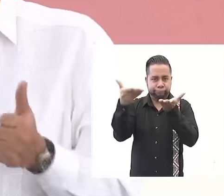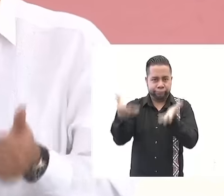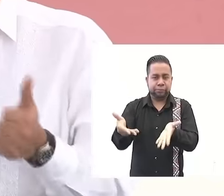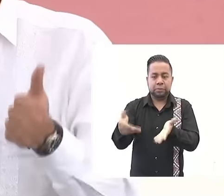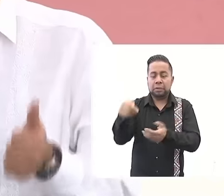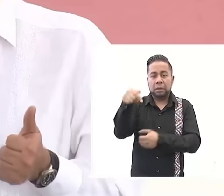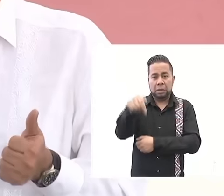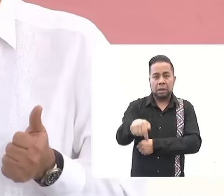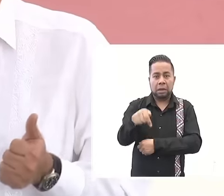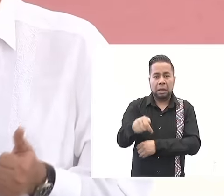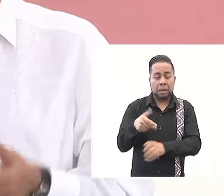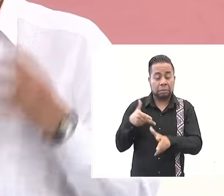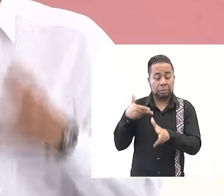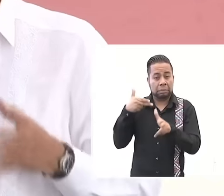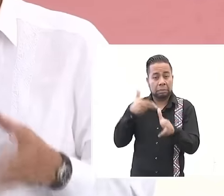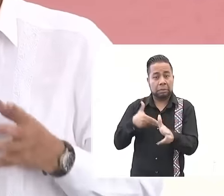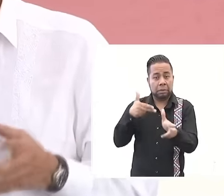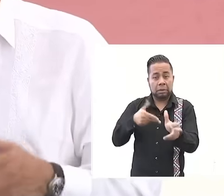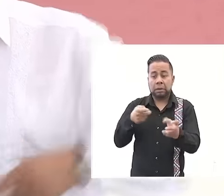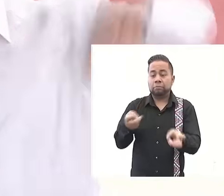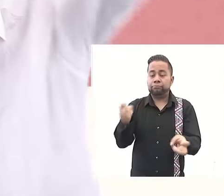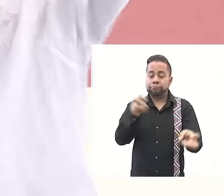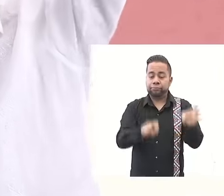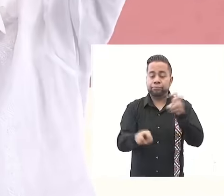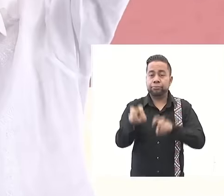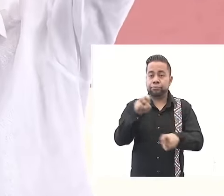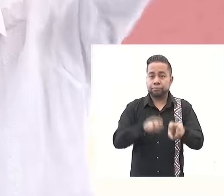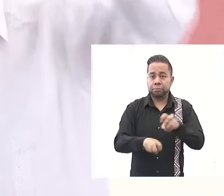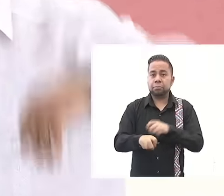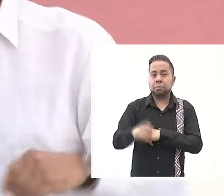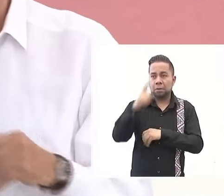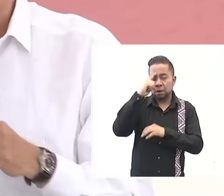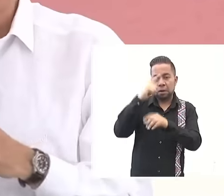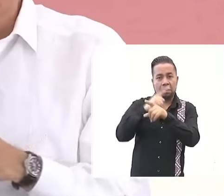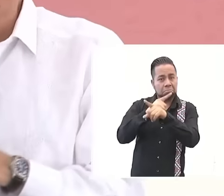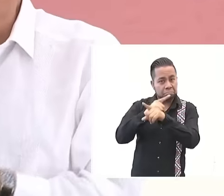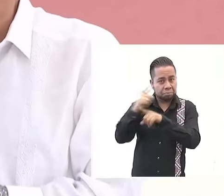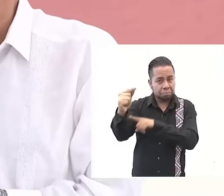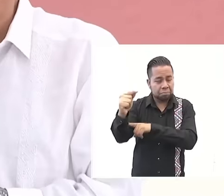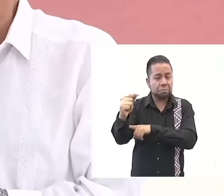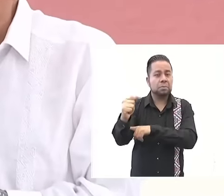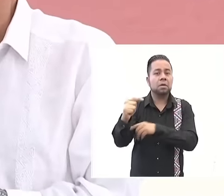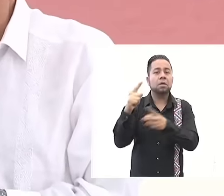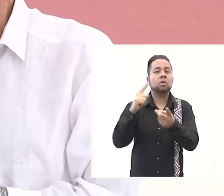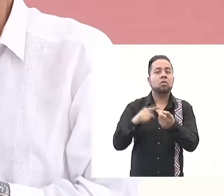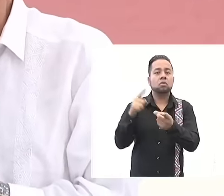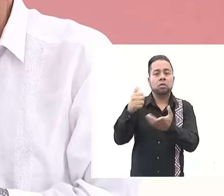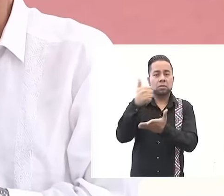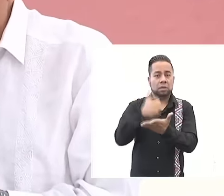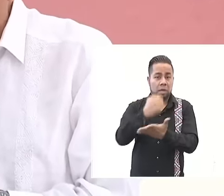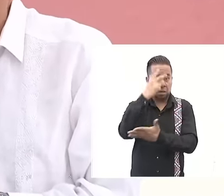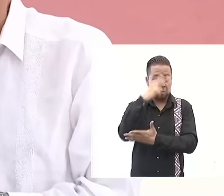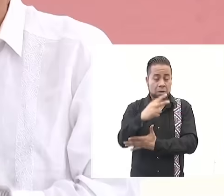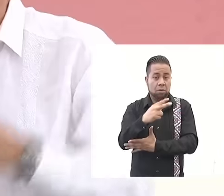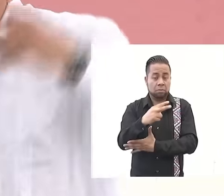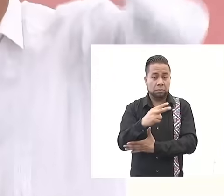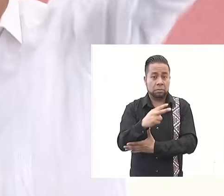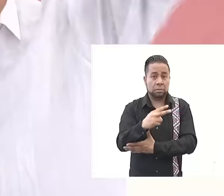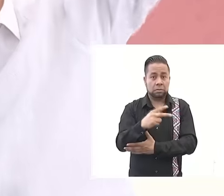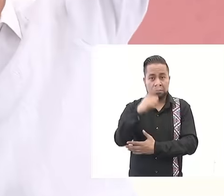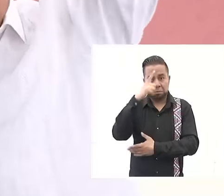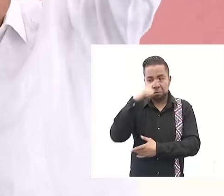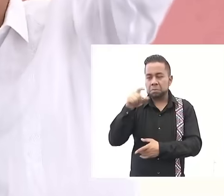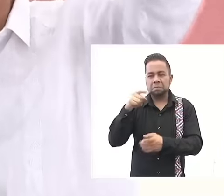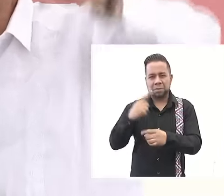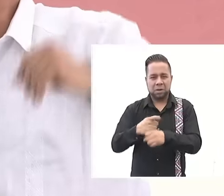Y ahí pasaba el tren. Y ahí se subieron al tren para irse a la Ciudad de México, a Tehuacán